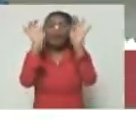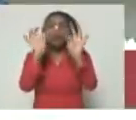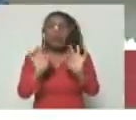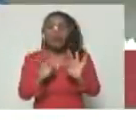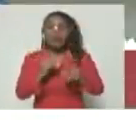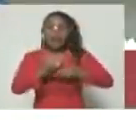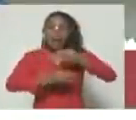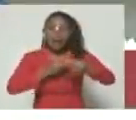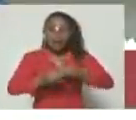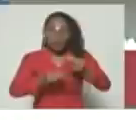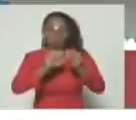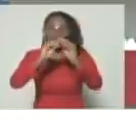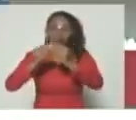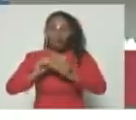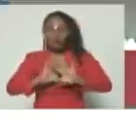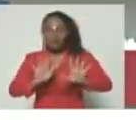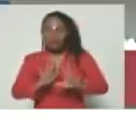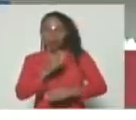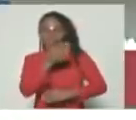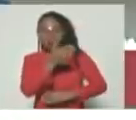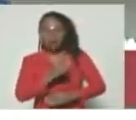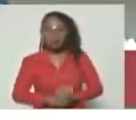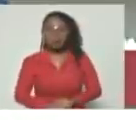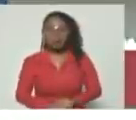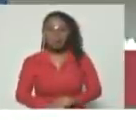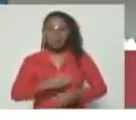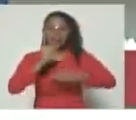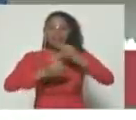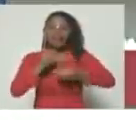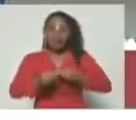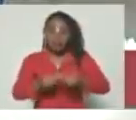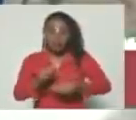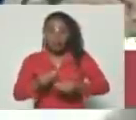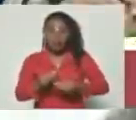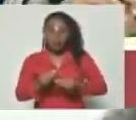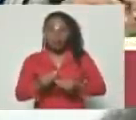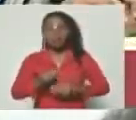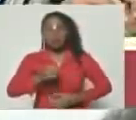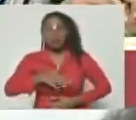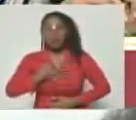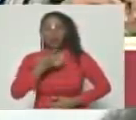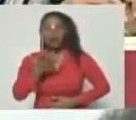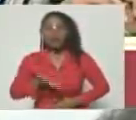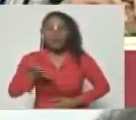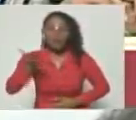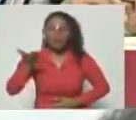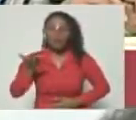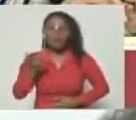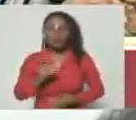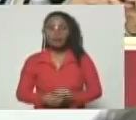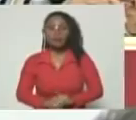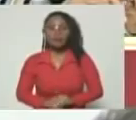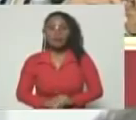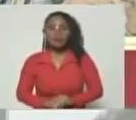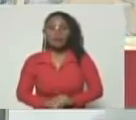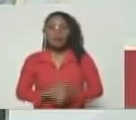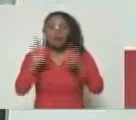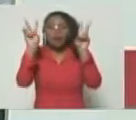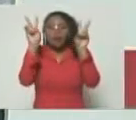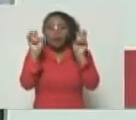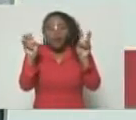han ejecutado ya, que se han garantizado, valga la expresión, la redundancia, nuevas